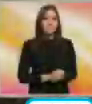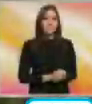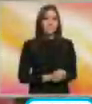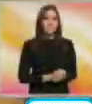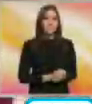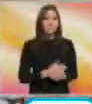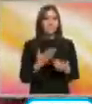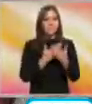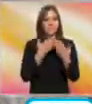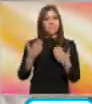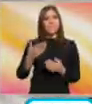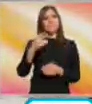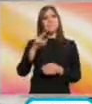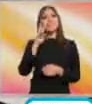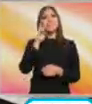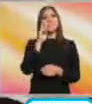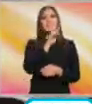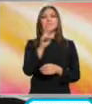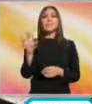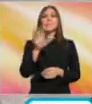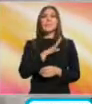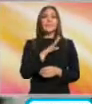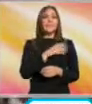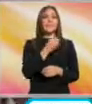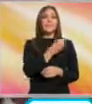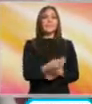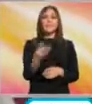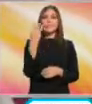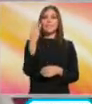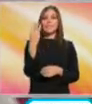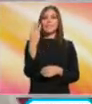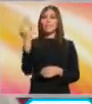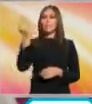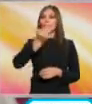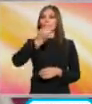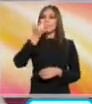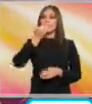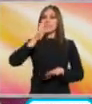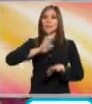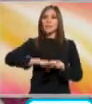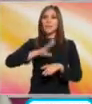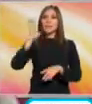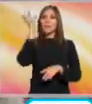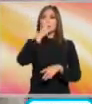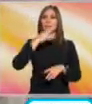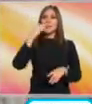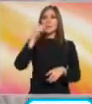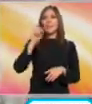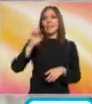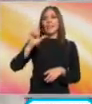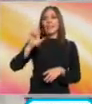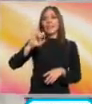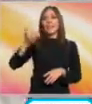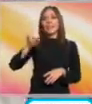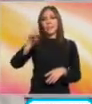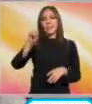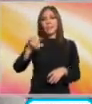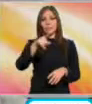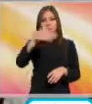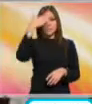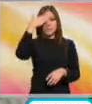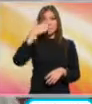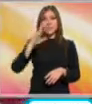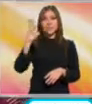Mire, tío Alberto, simplemente estamos con las flores más bellas del ejido. Sí, usted sabe